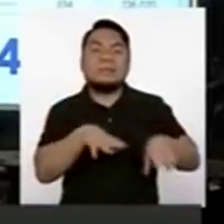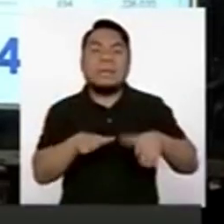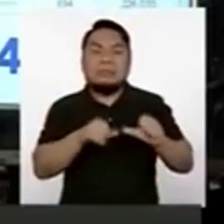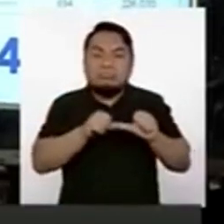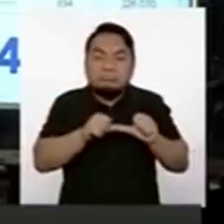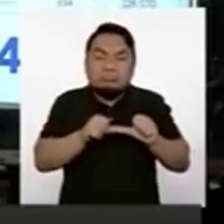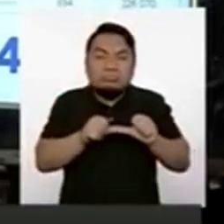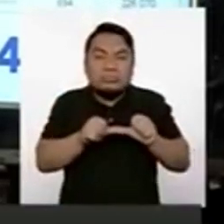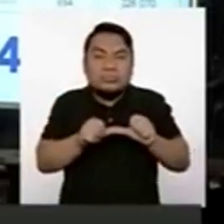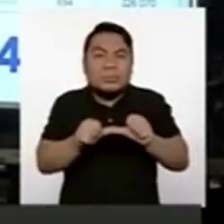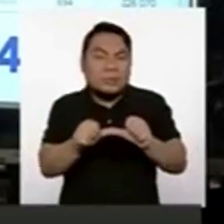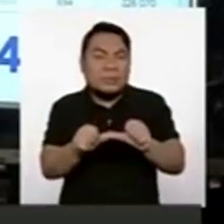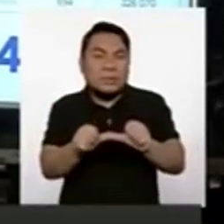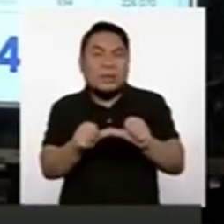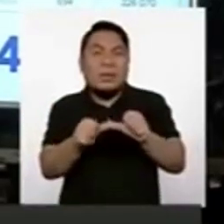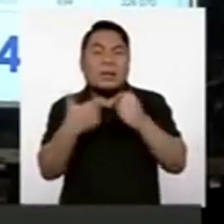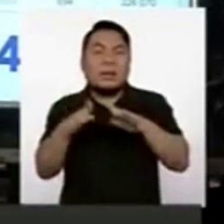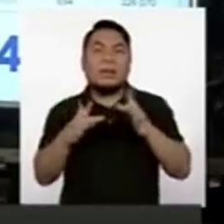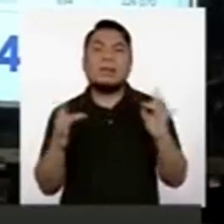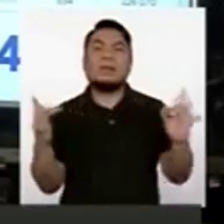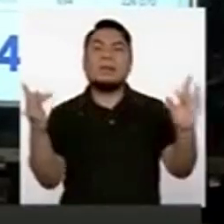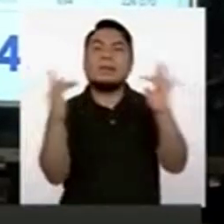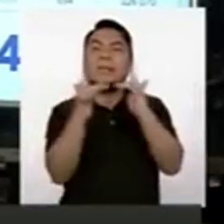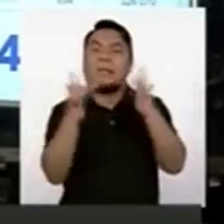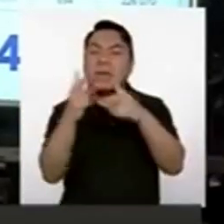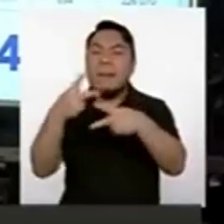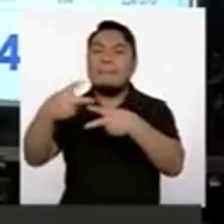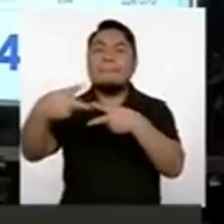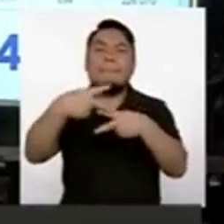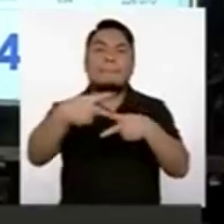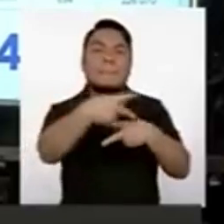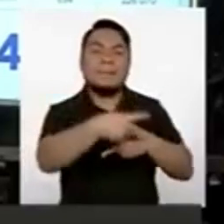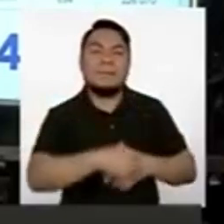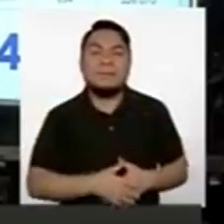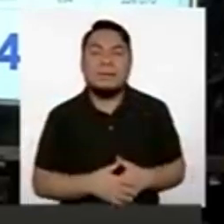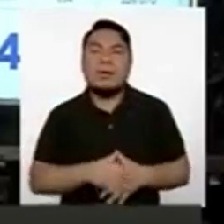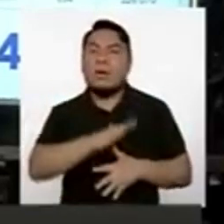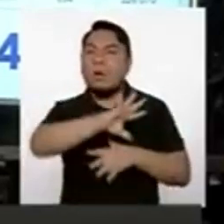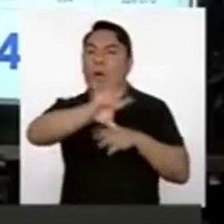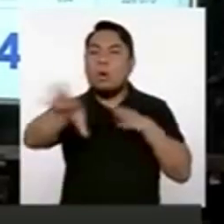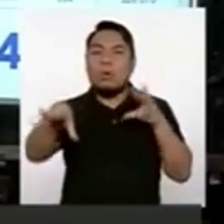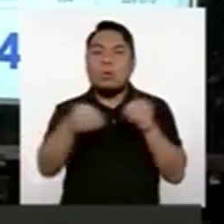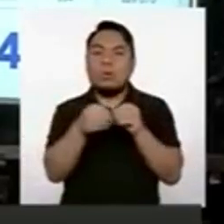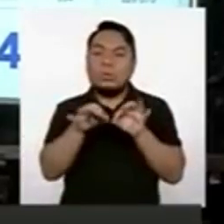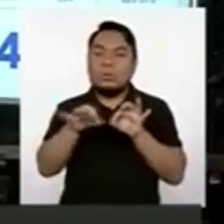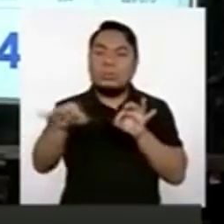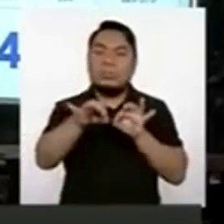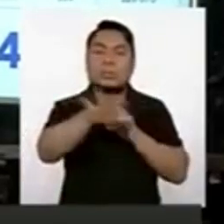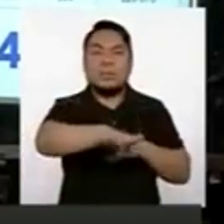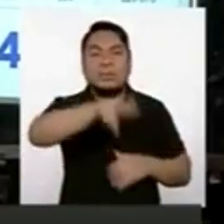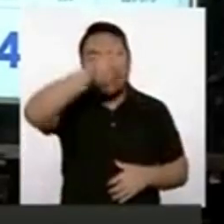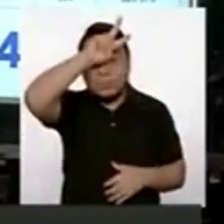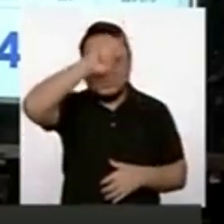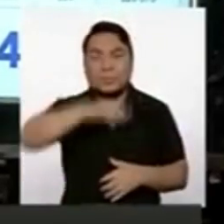mantenimiento de la red vecinal de todas las regiones del país.